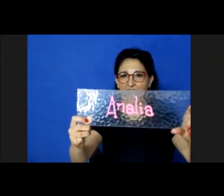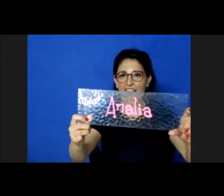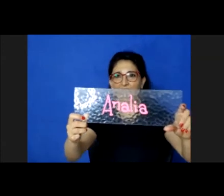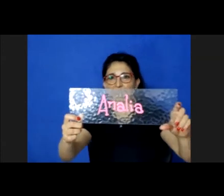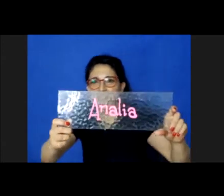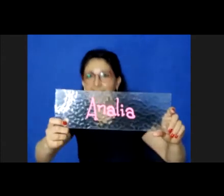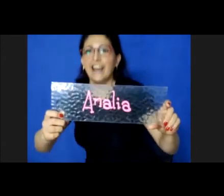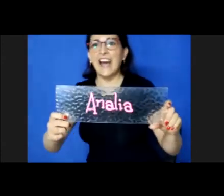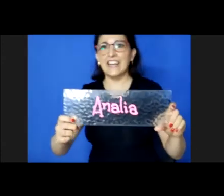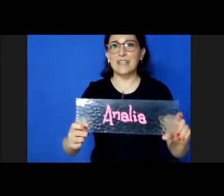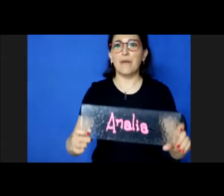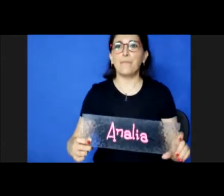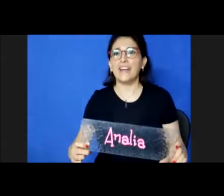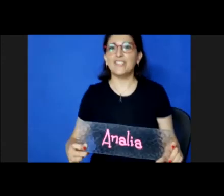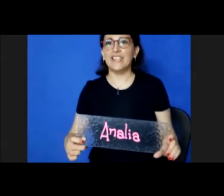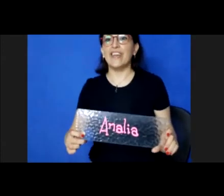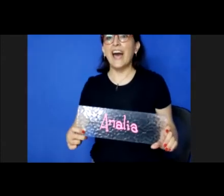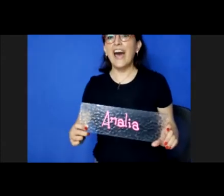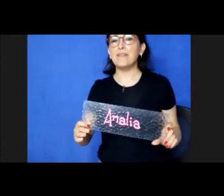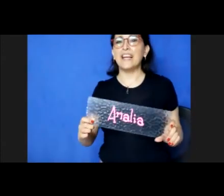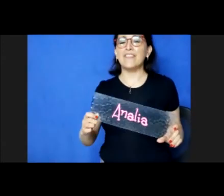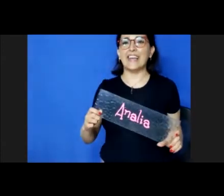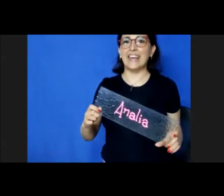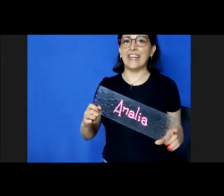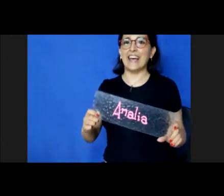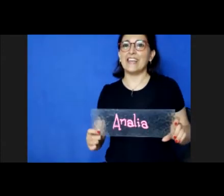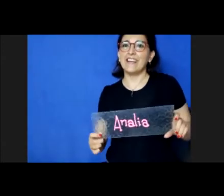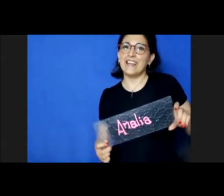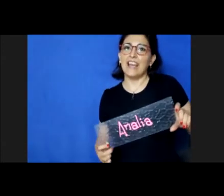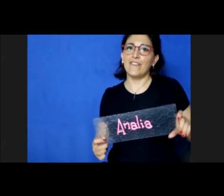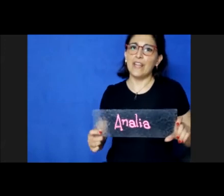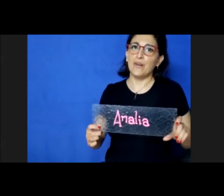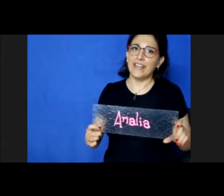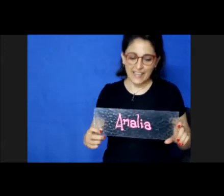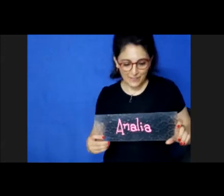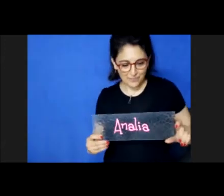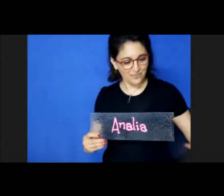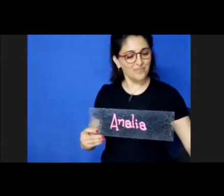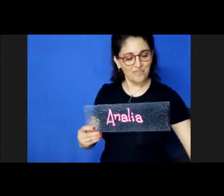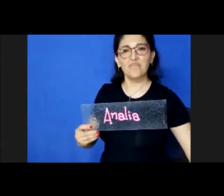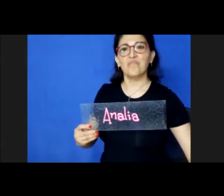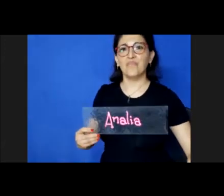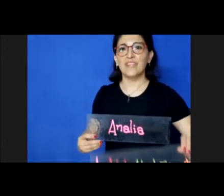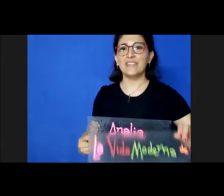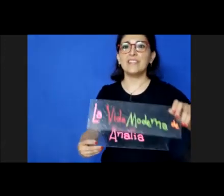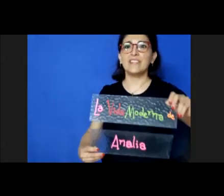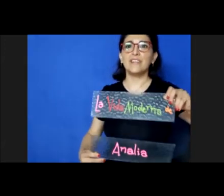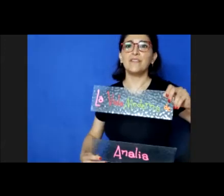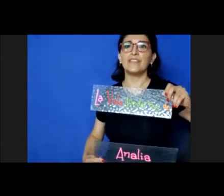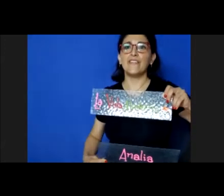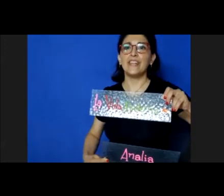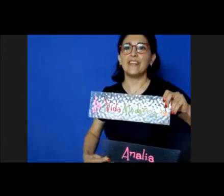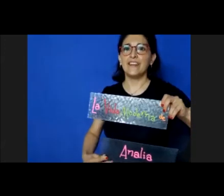Analia. Ah, que sin paro se ve. Ah, mirá qué bien que queda ahí. Se ve bien. Sí, sí.